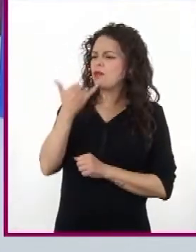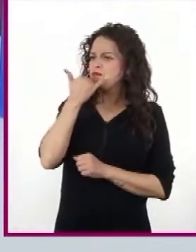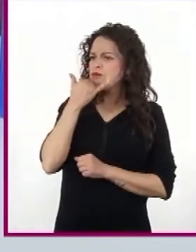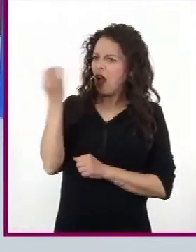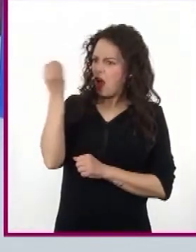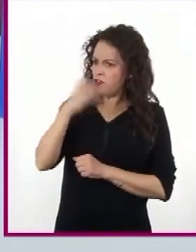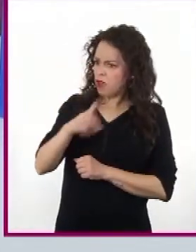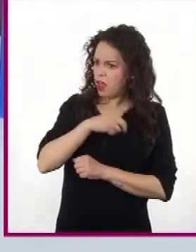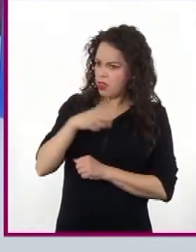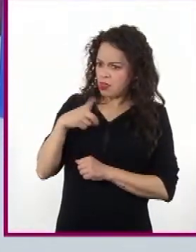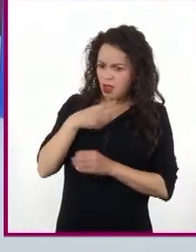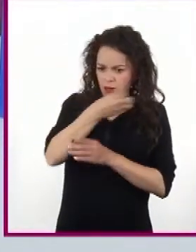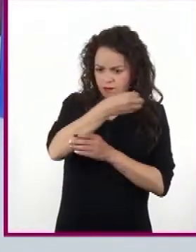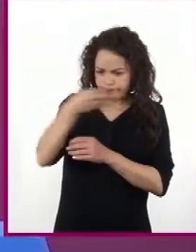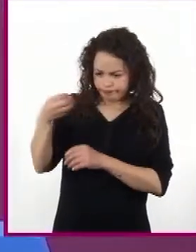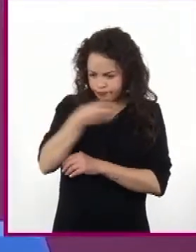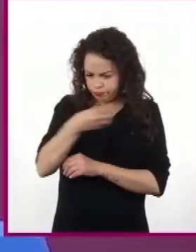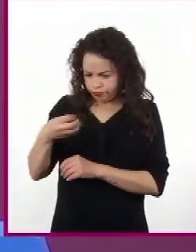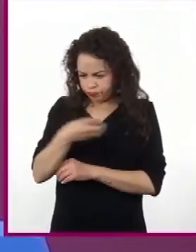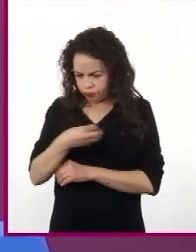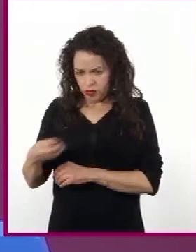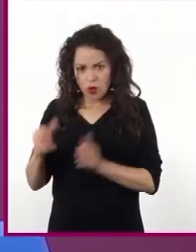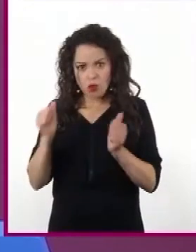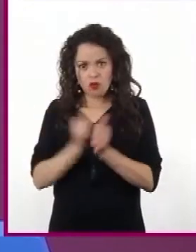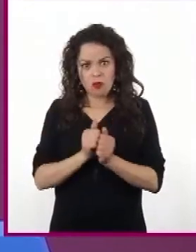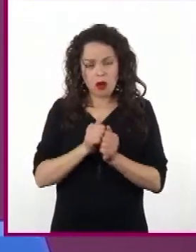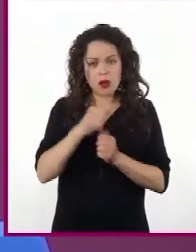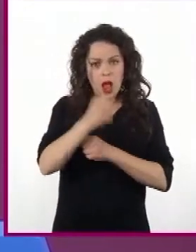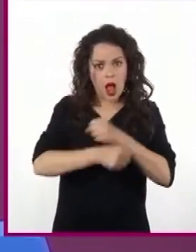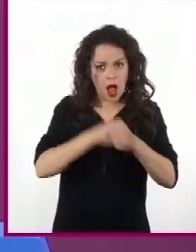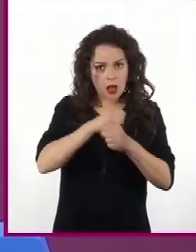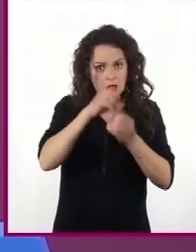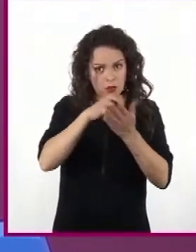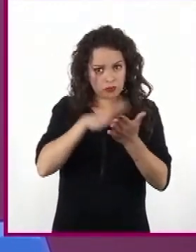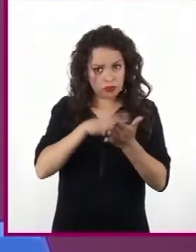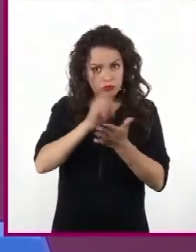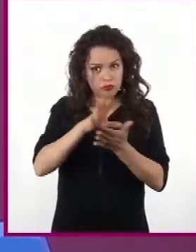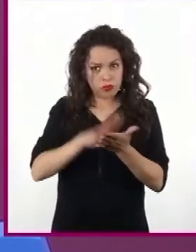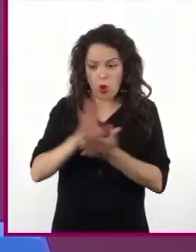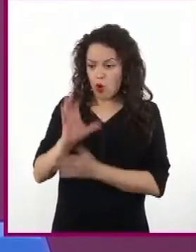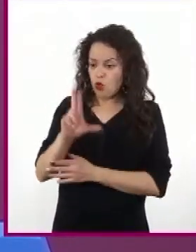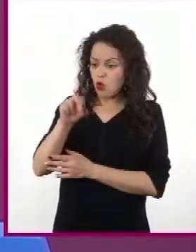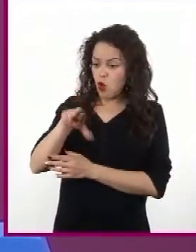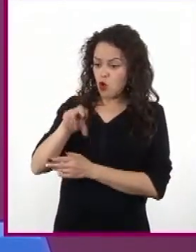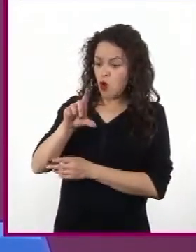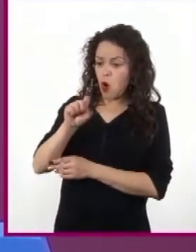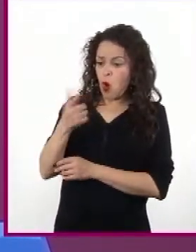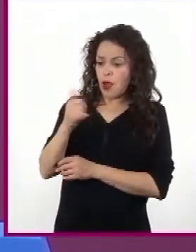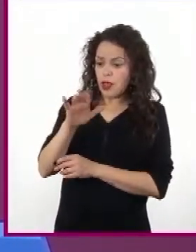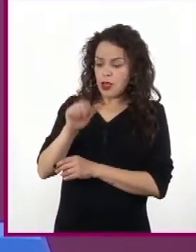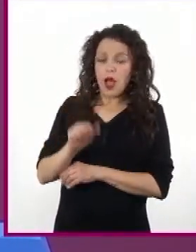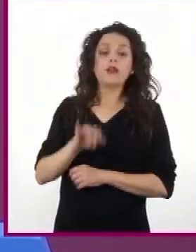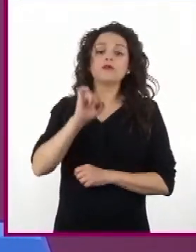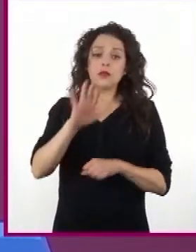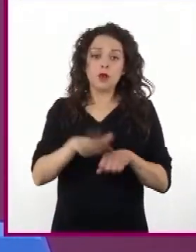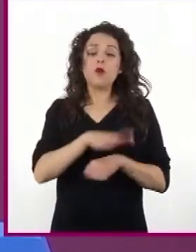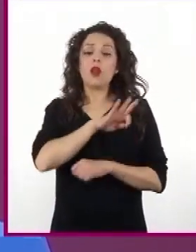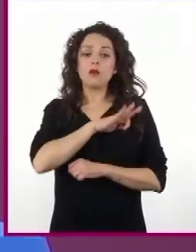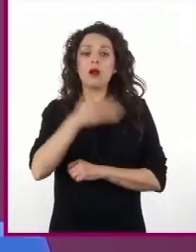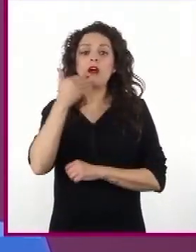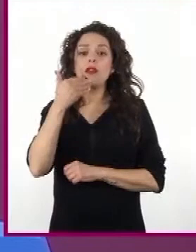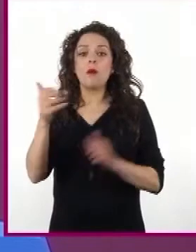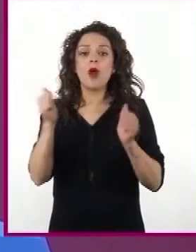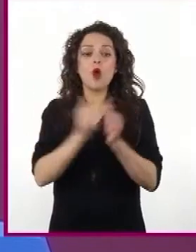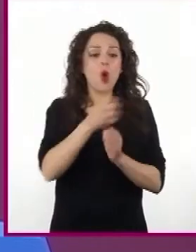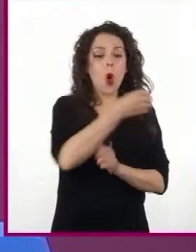se narren de manera cronológica? Es lo ideal, pues al hacerlo así, podemos narrar de forma ordenada los